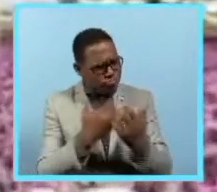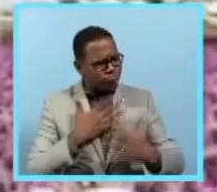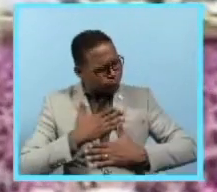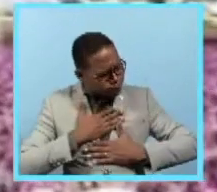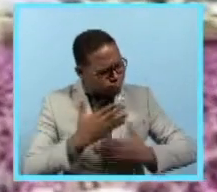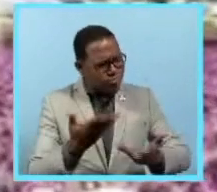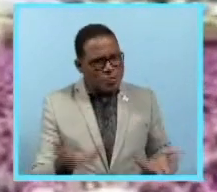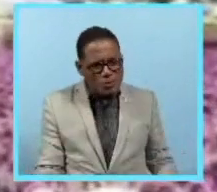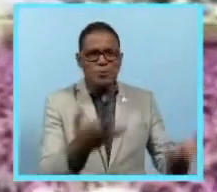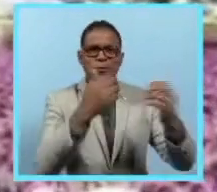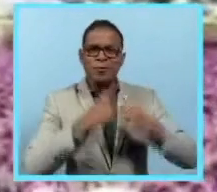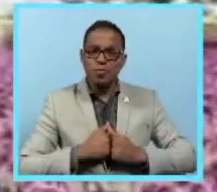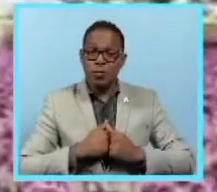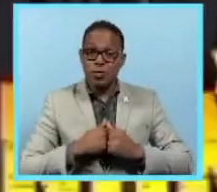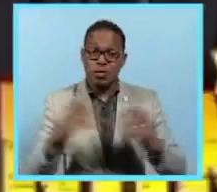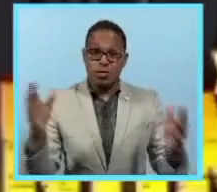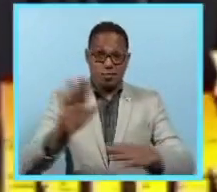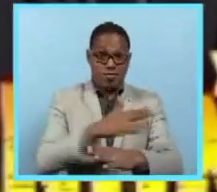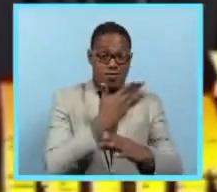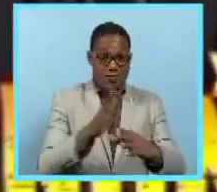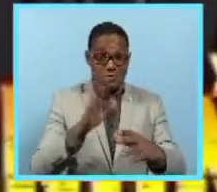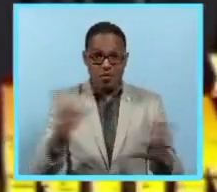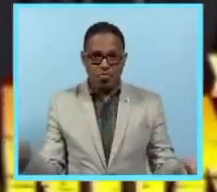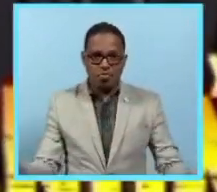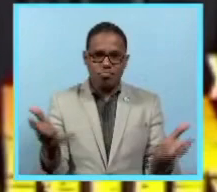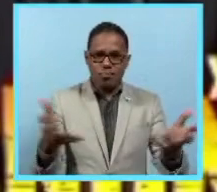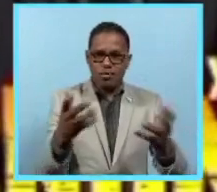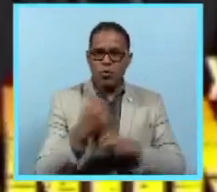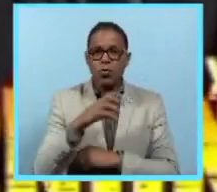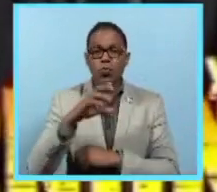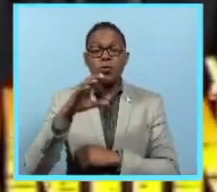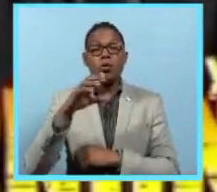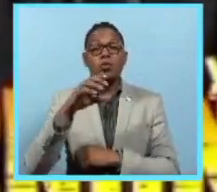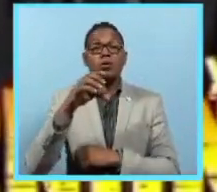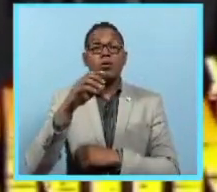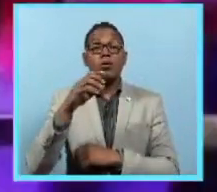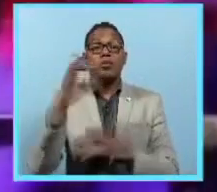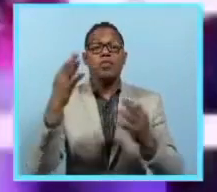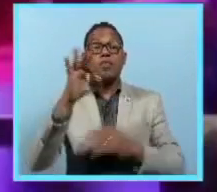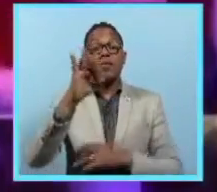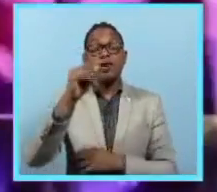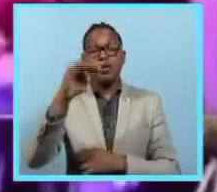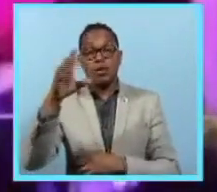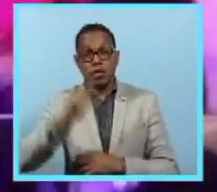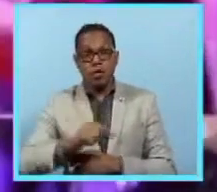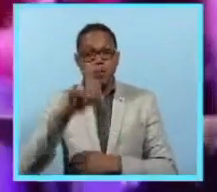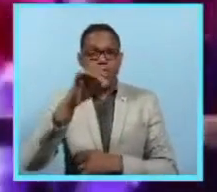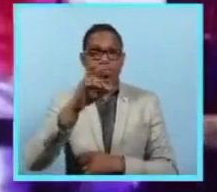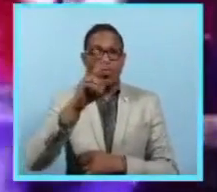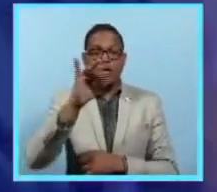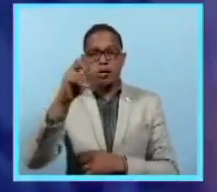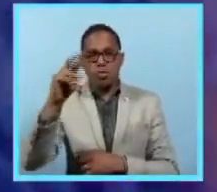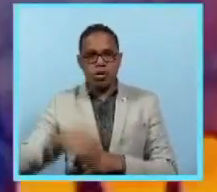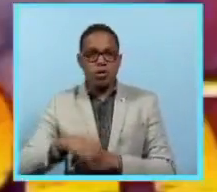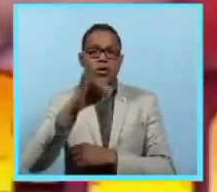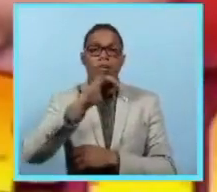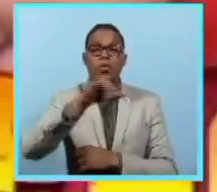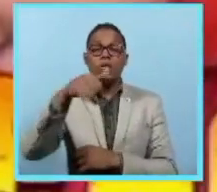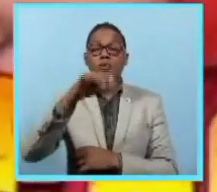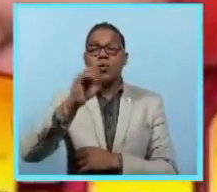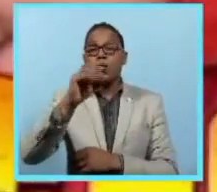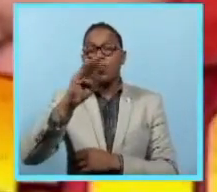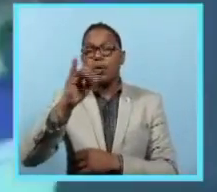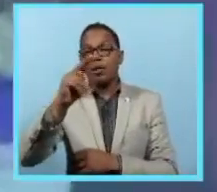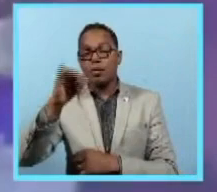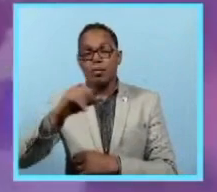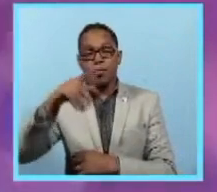presentaciones artísticas para este Festival de la Cosecha Constanza 2023, iniciando con Fernando Villalona, seguido de Giovanni Polanco, además Virgilio Peña Suazo y la